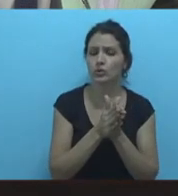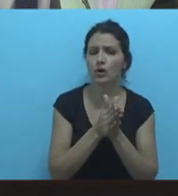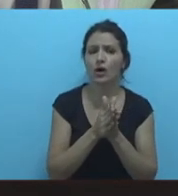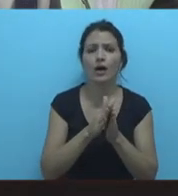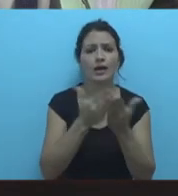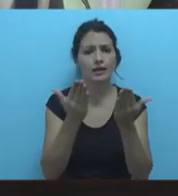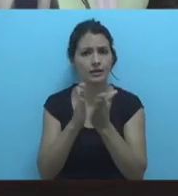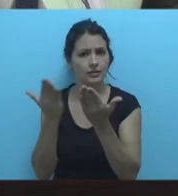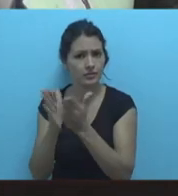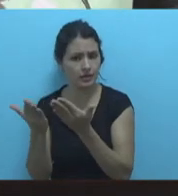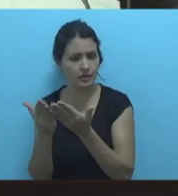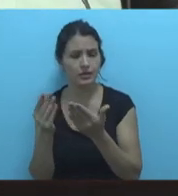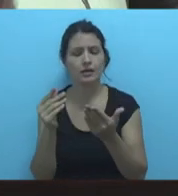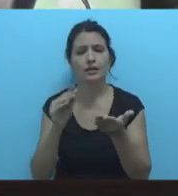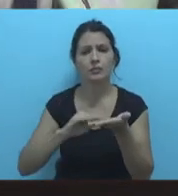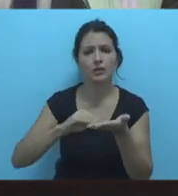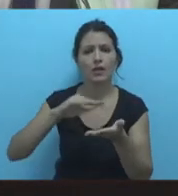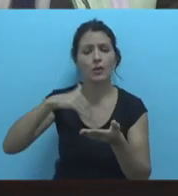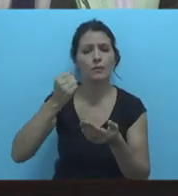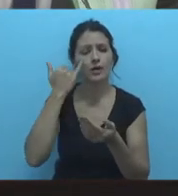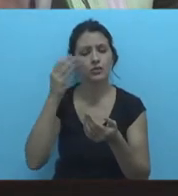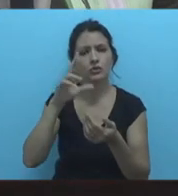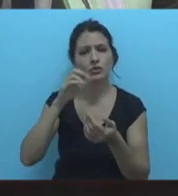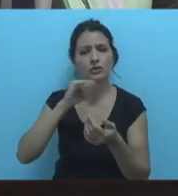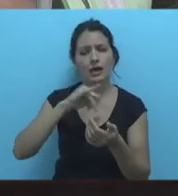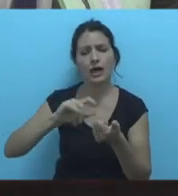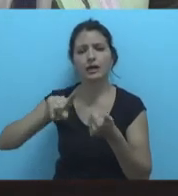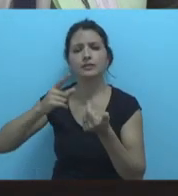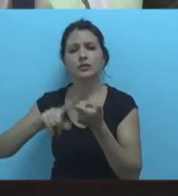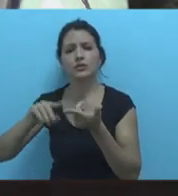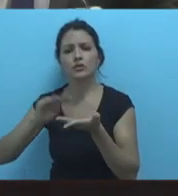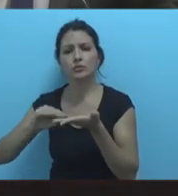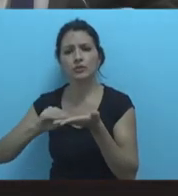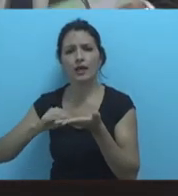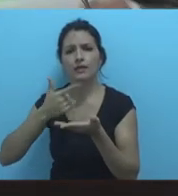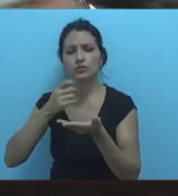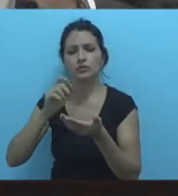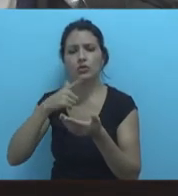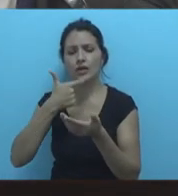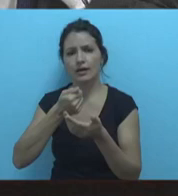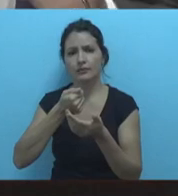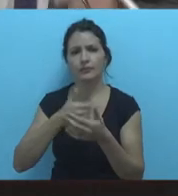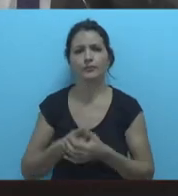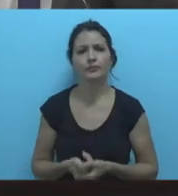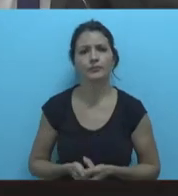expedientes 42.278 del diputado Mayoraz y el 42.479 de la diputada Solá.